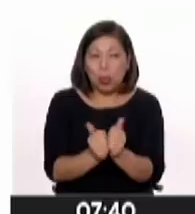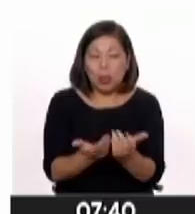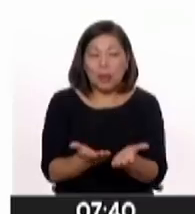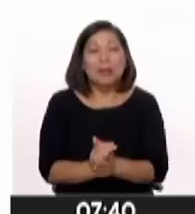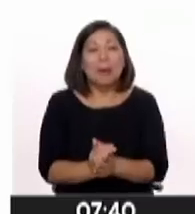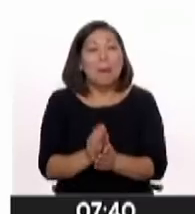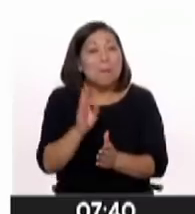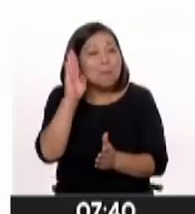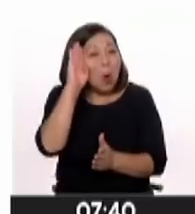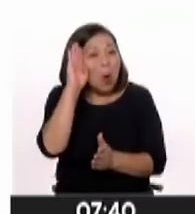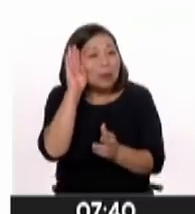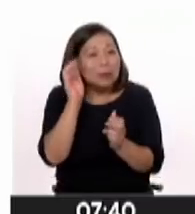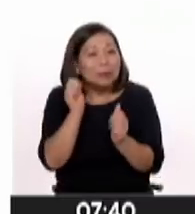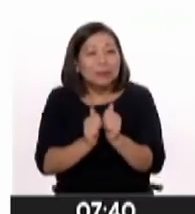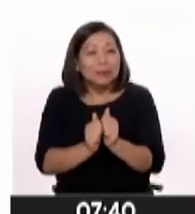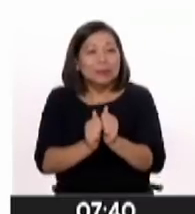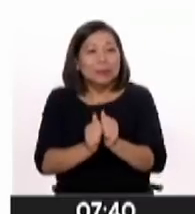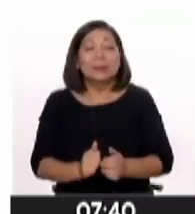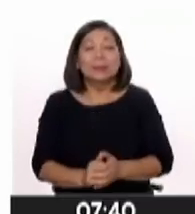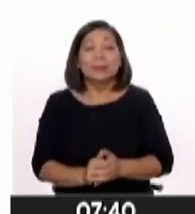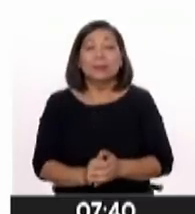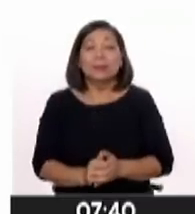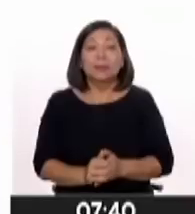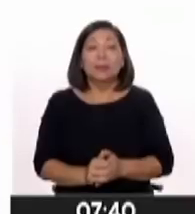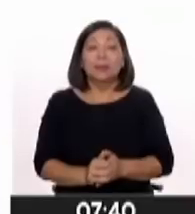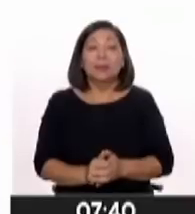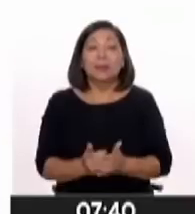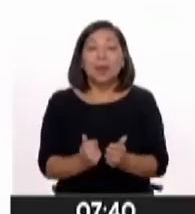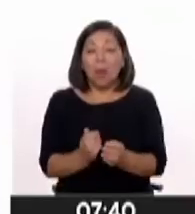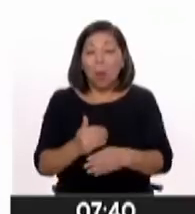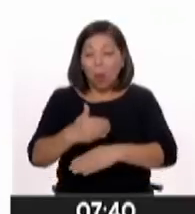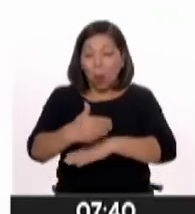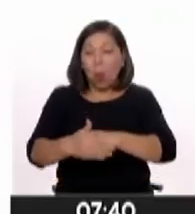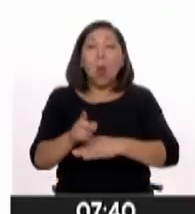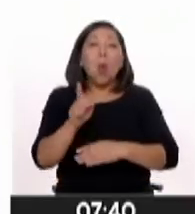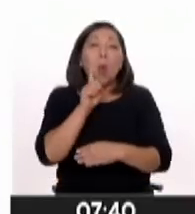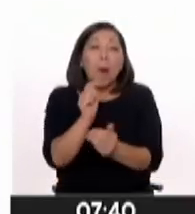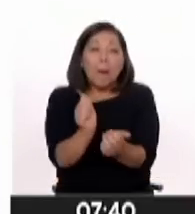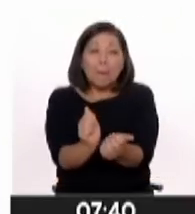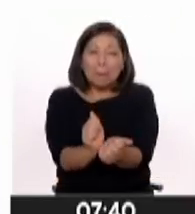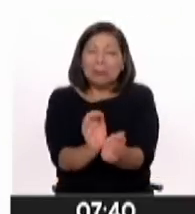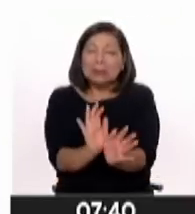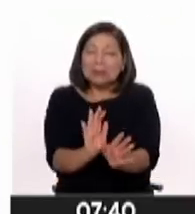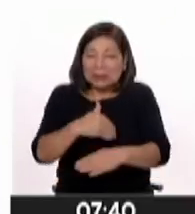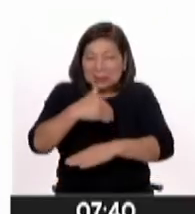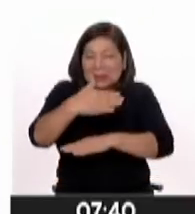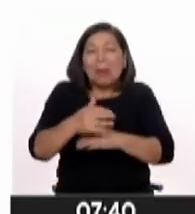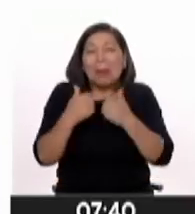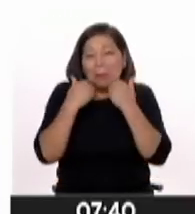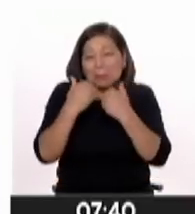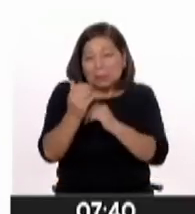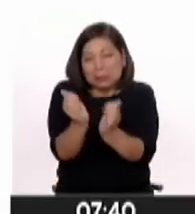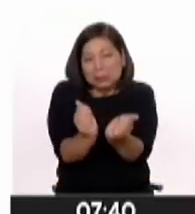la Policía Nacional. Se está cubriendo las manos, la distancia no me permite, probablemente